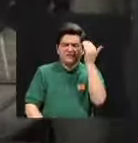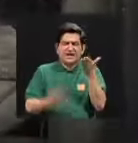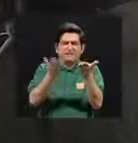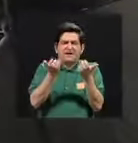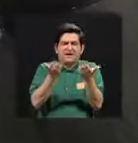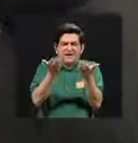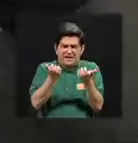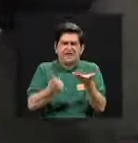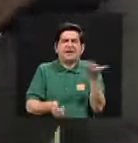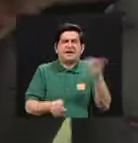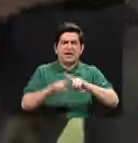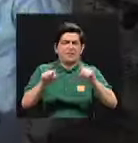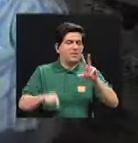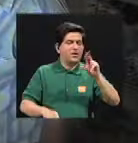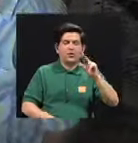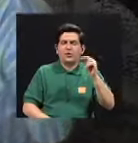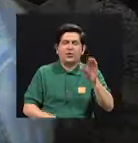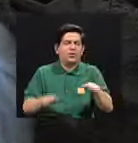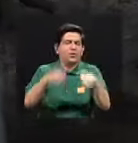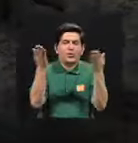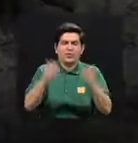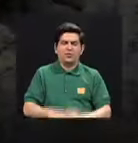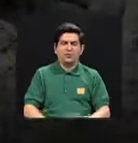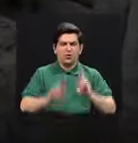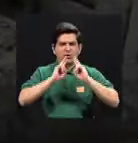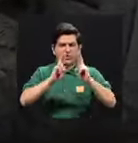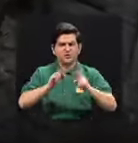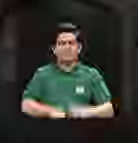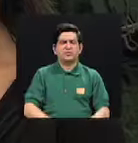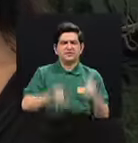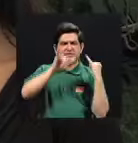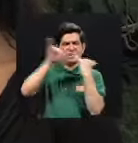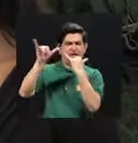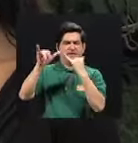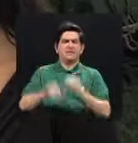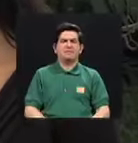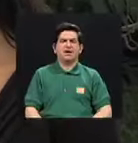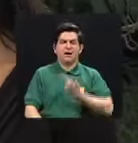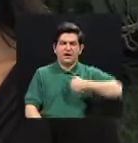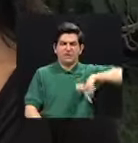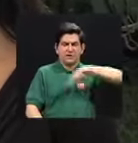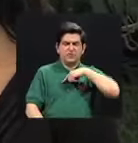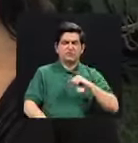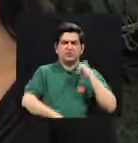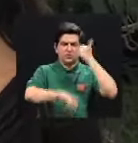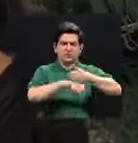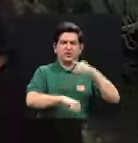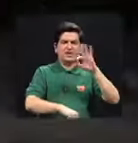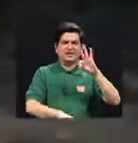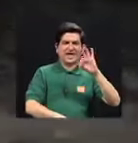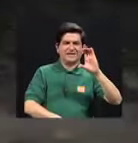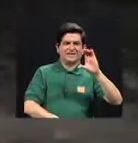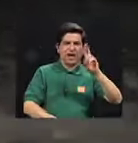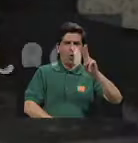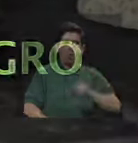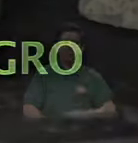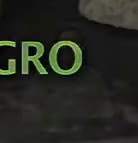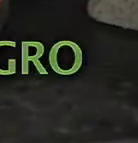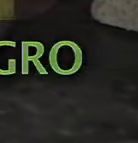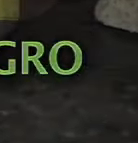queremos pero no sabemos cómo. Con la intención, digamos, de responder a esta demanda, decidimos formular este TCU.